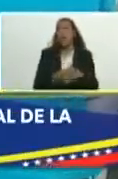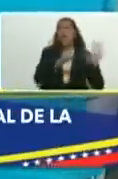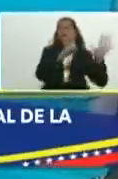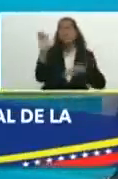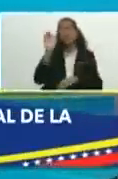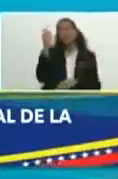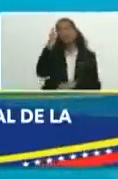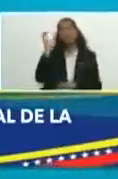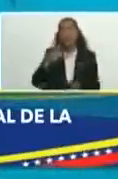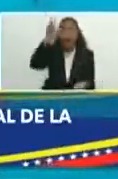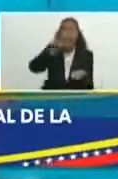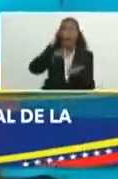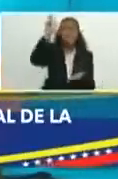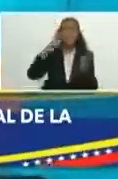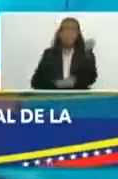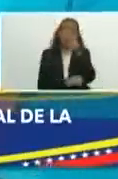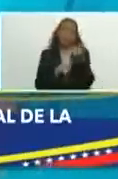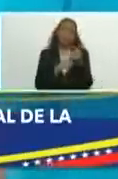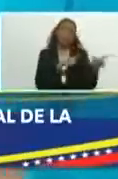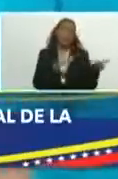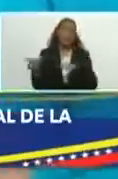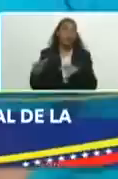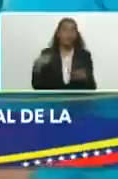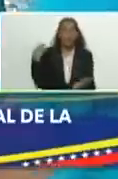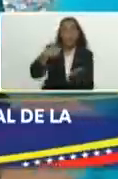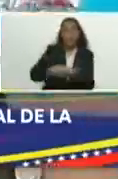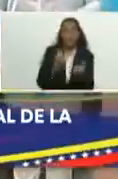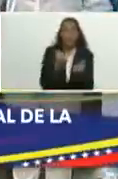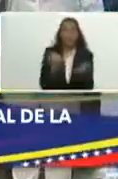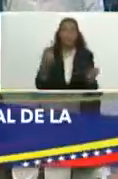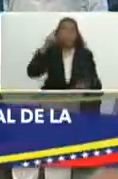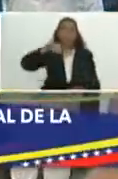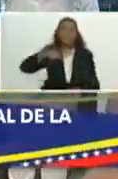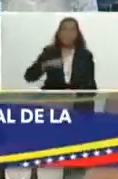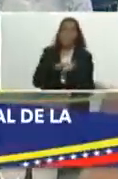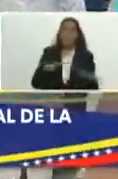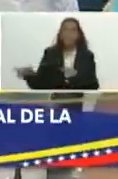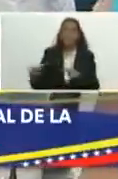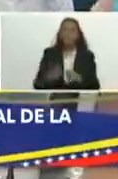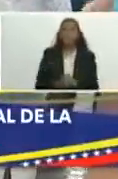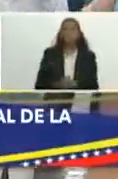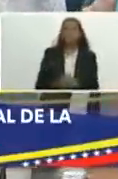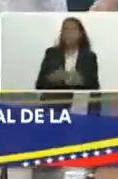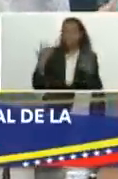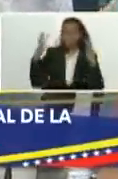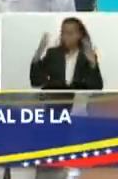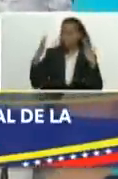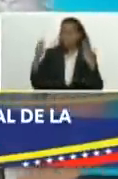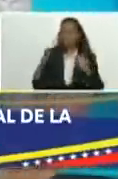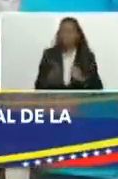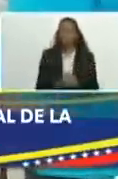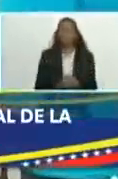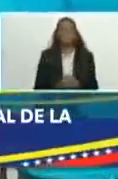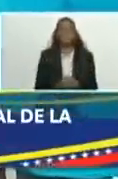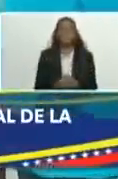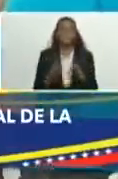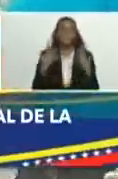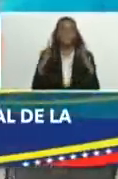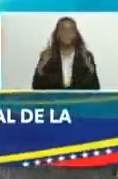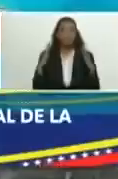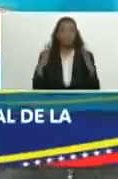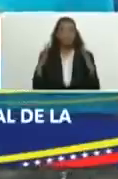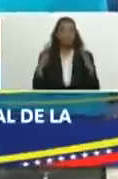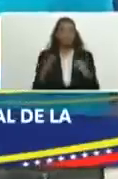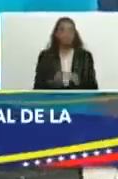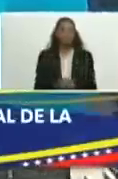días. Aprobado el apoyo, pues. La inversión que necesiten. Listo. Vamos a avanzar de una vez, Jimmy. Gracias,